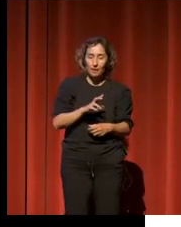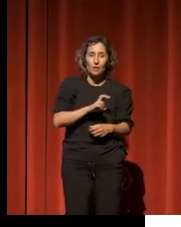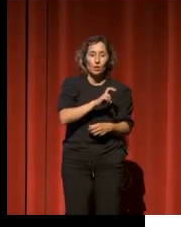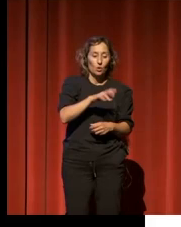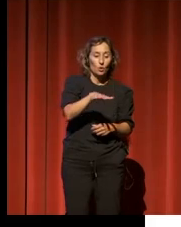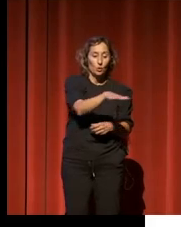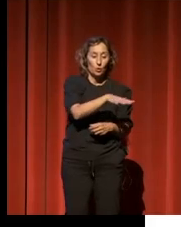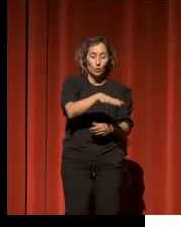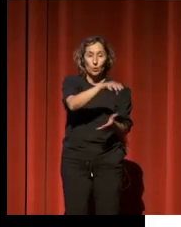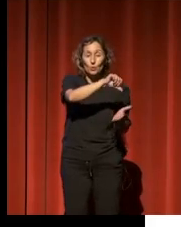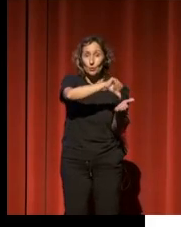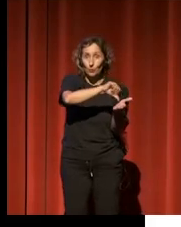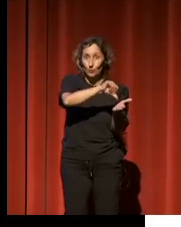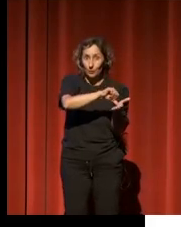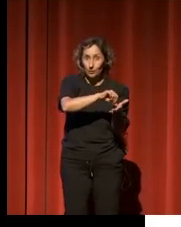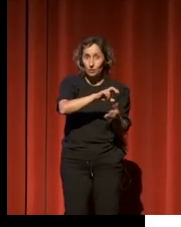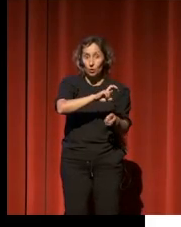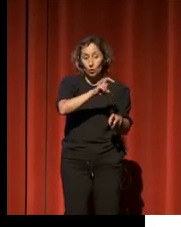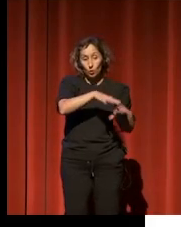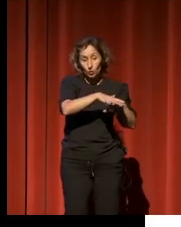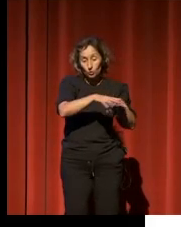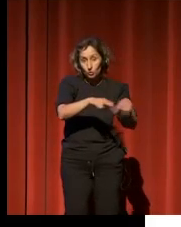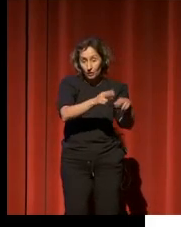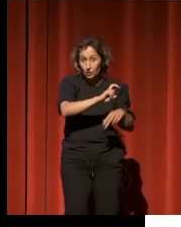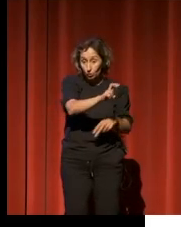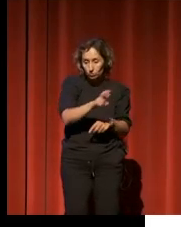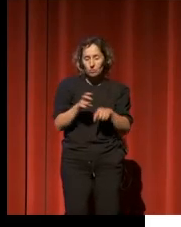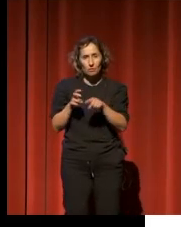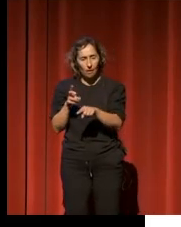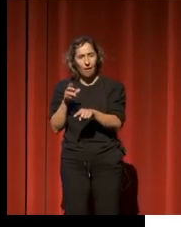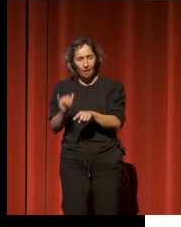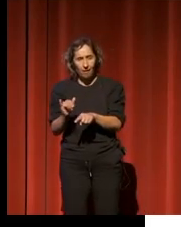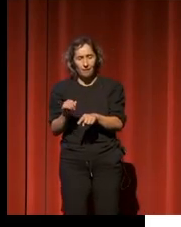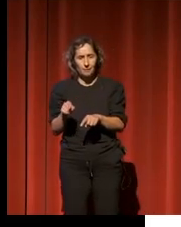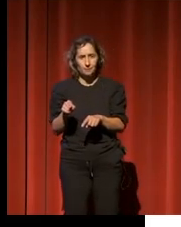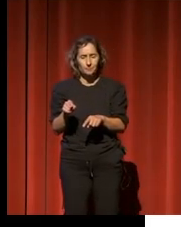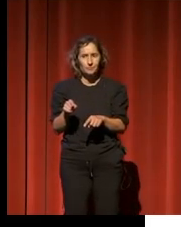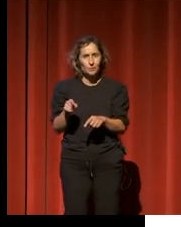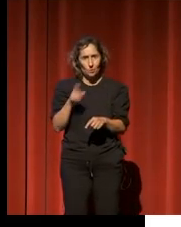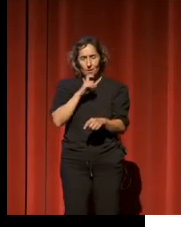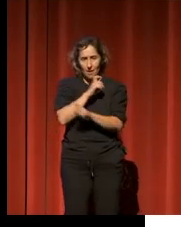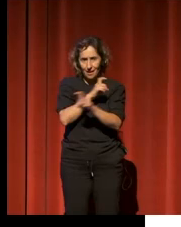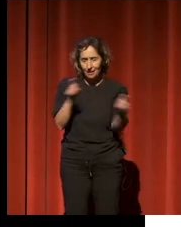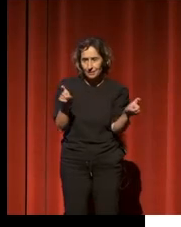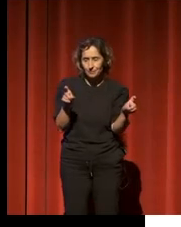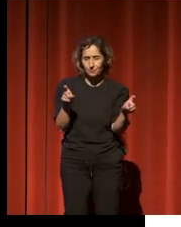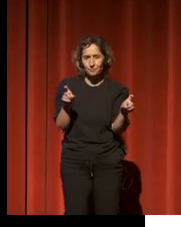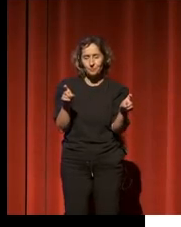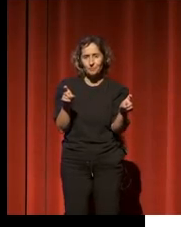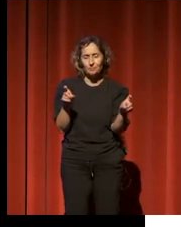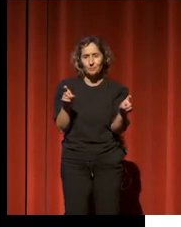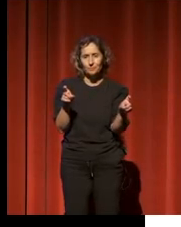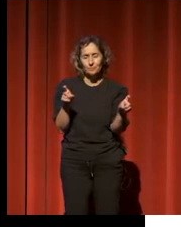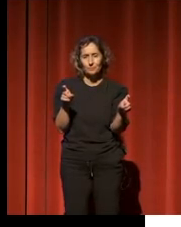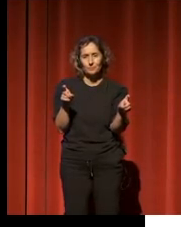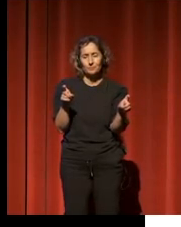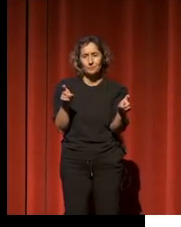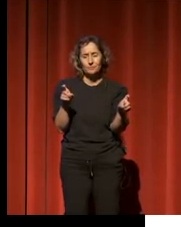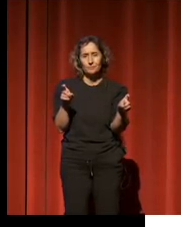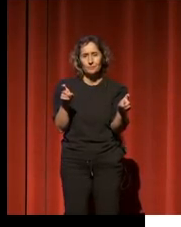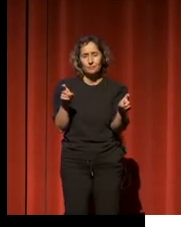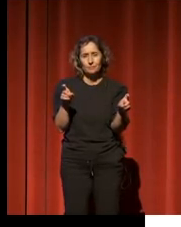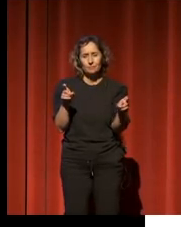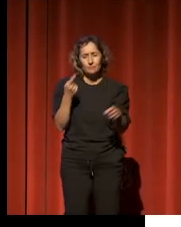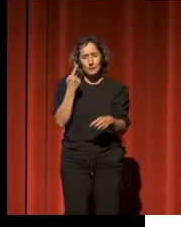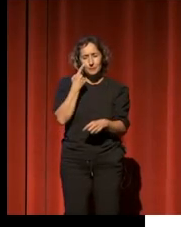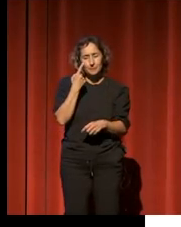ocurre en otras esferas Ah sociales pese a ello a nivel de advertencia eem am se